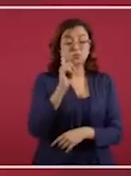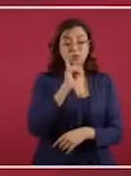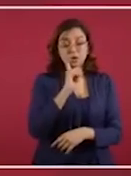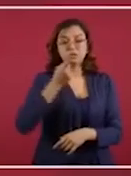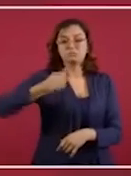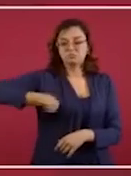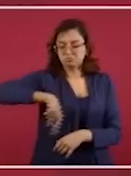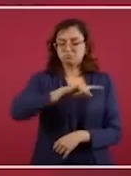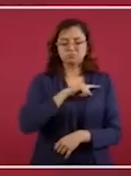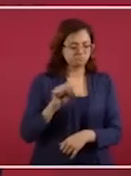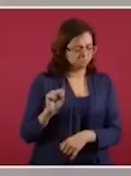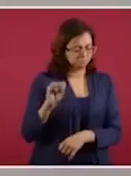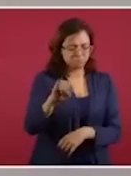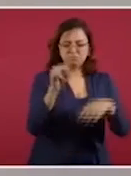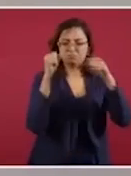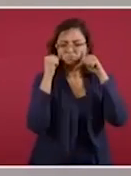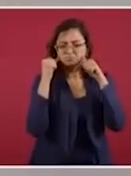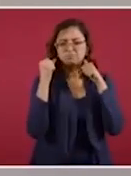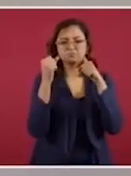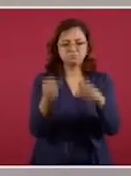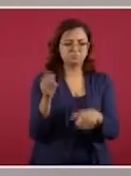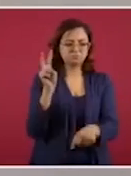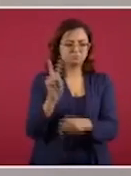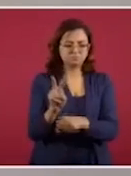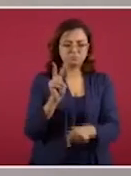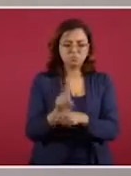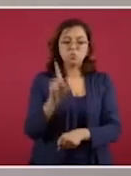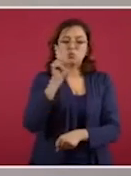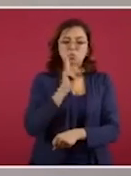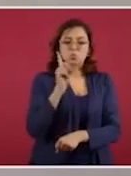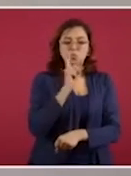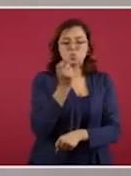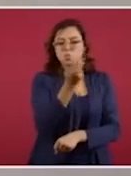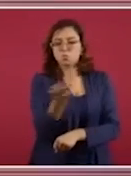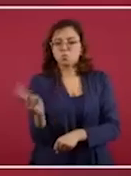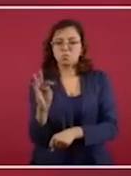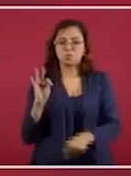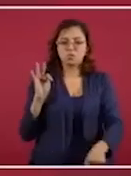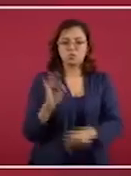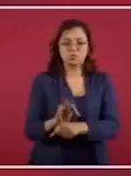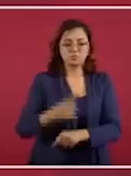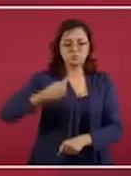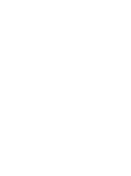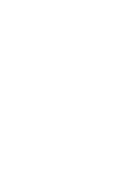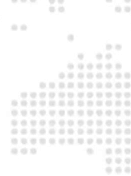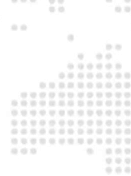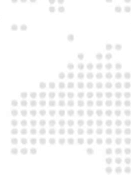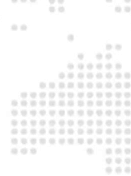atendiendo, protegiendo a las mujeres, es nuestro trabajo.